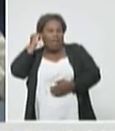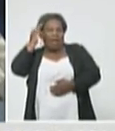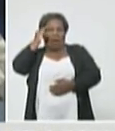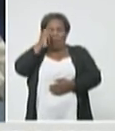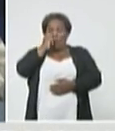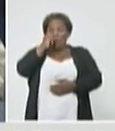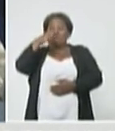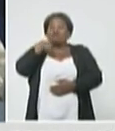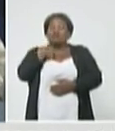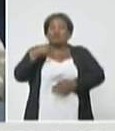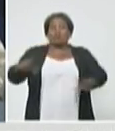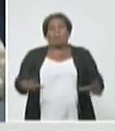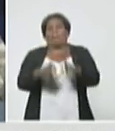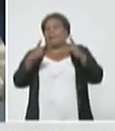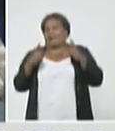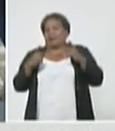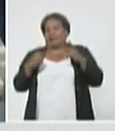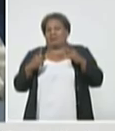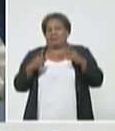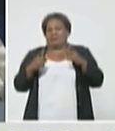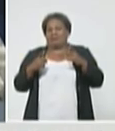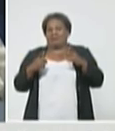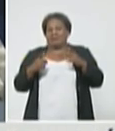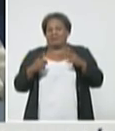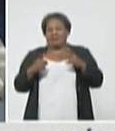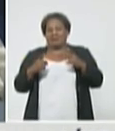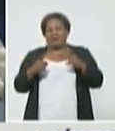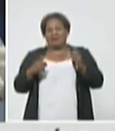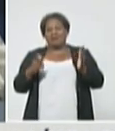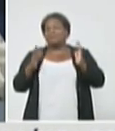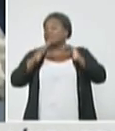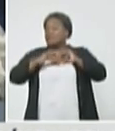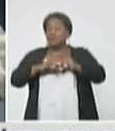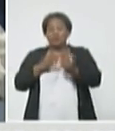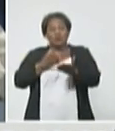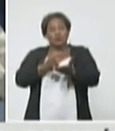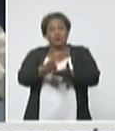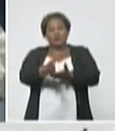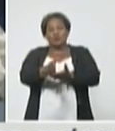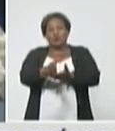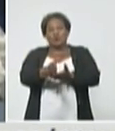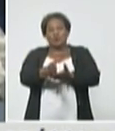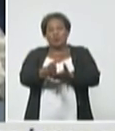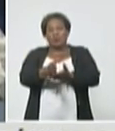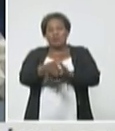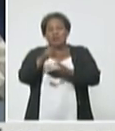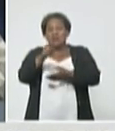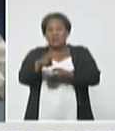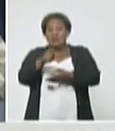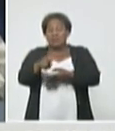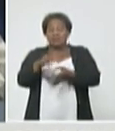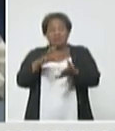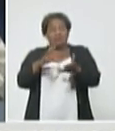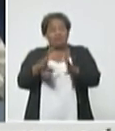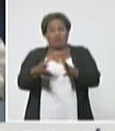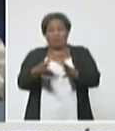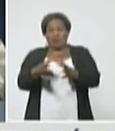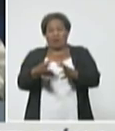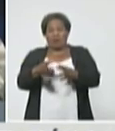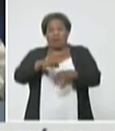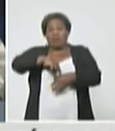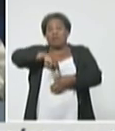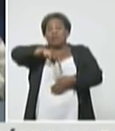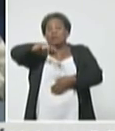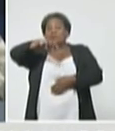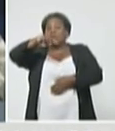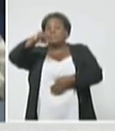que cumplimentarla para que realmente no siga esa línea de tendencia que vimos ahí, se siga